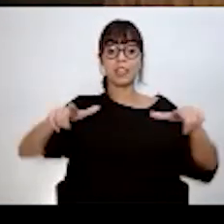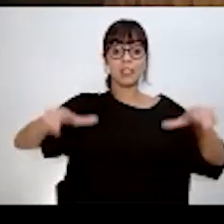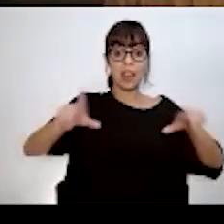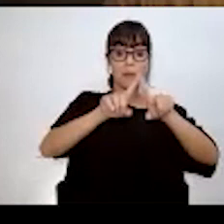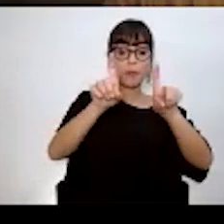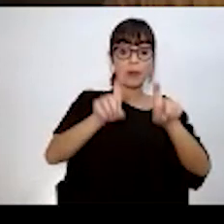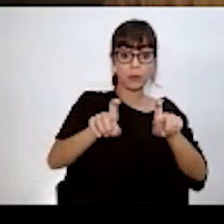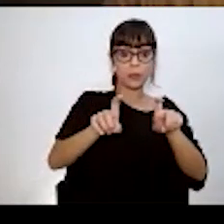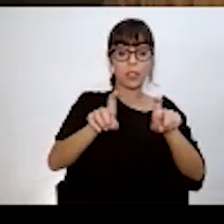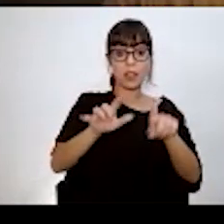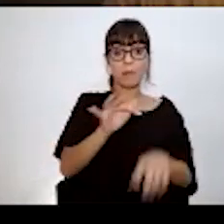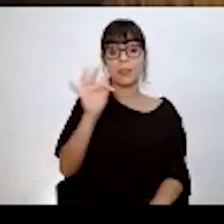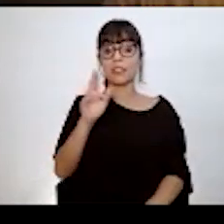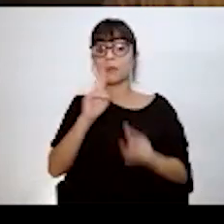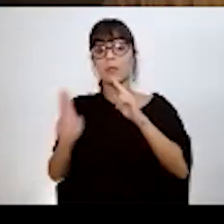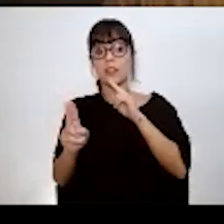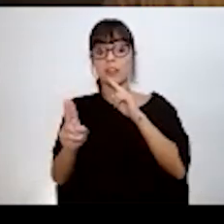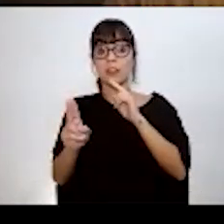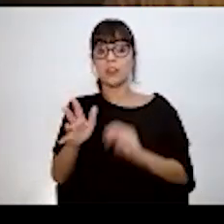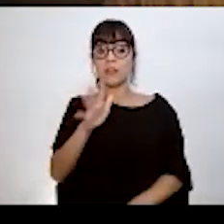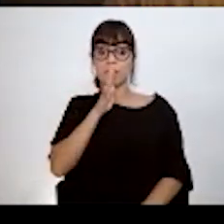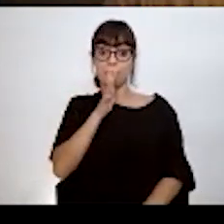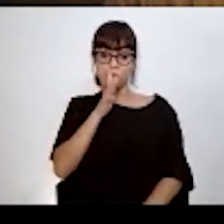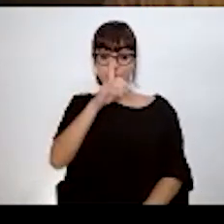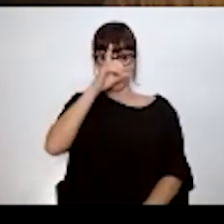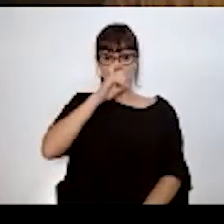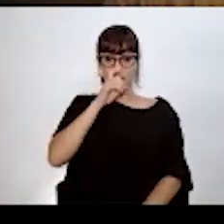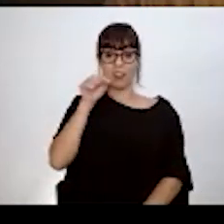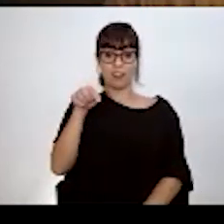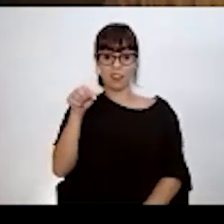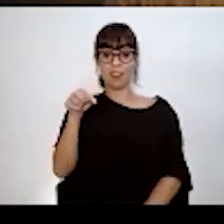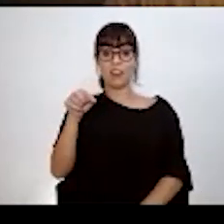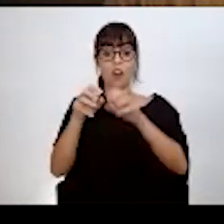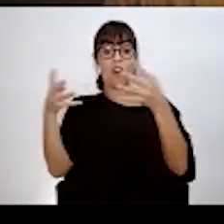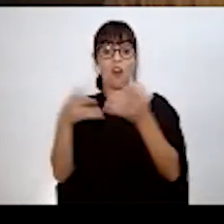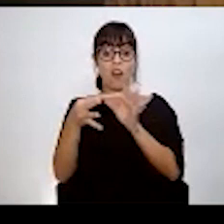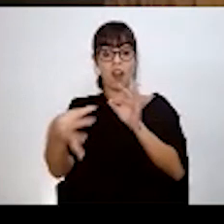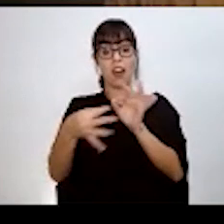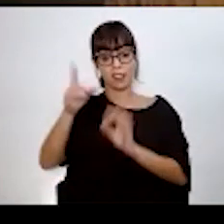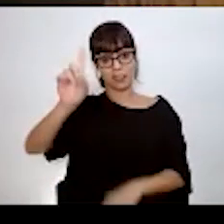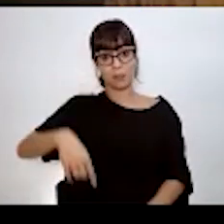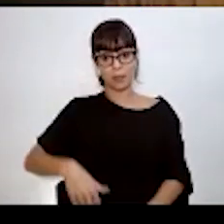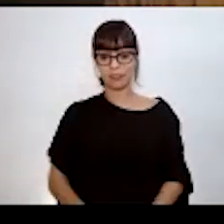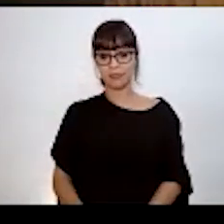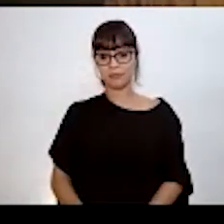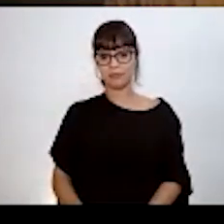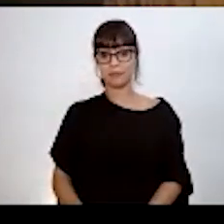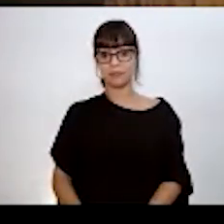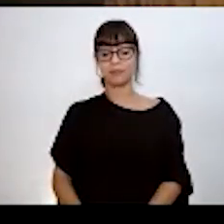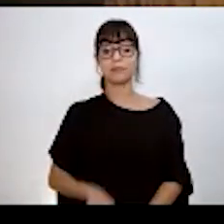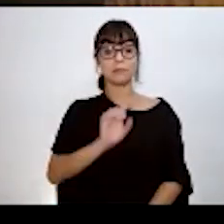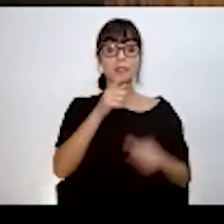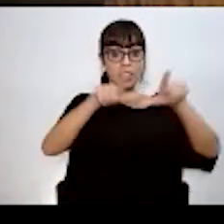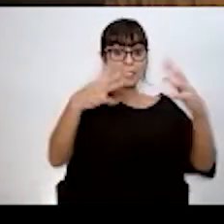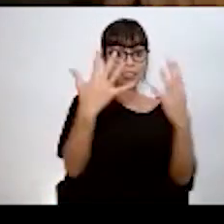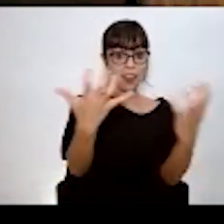que tenemos también la conferencia online en streaming. Si les parece, bueno, pues damos paso en la sala, sí. Buenas tardes.